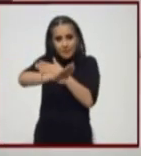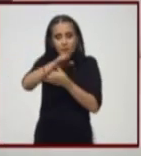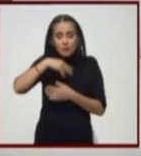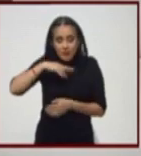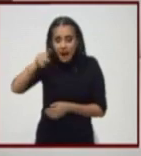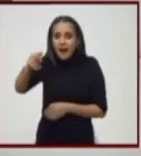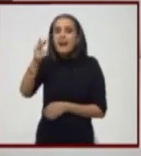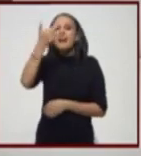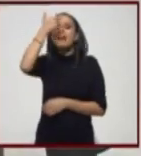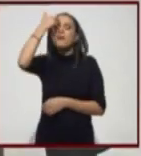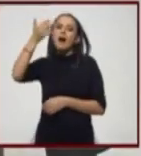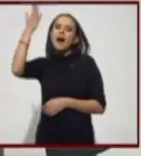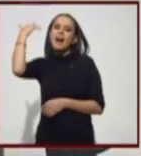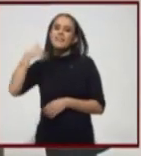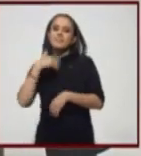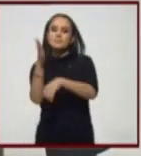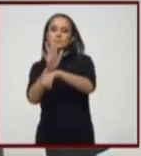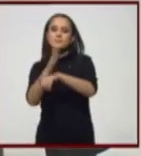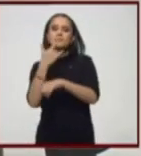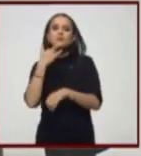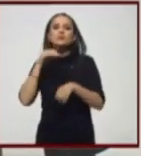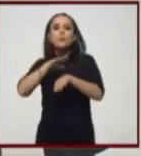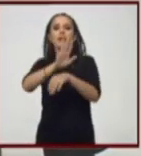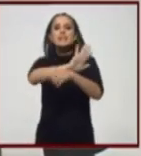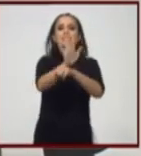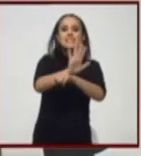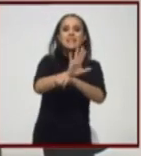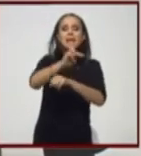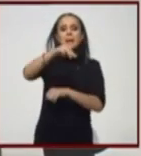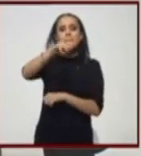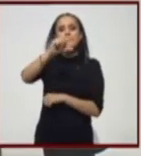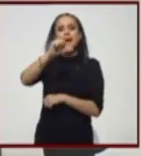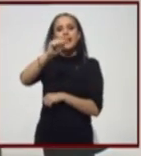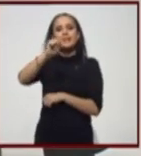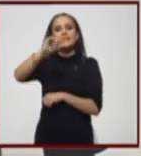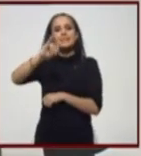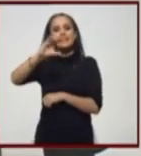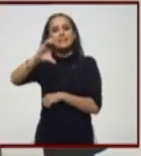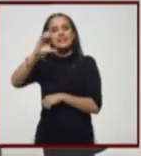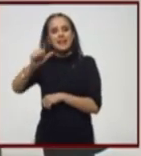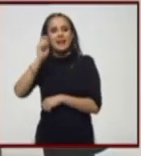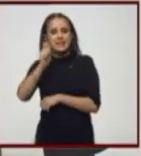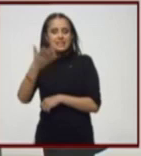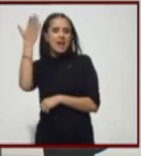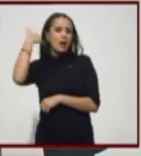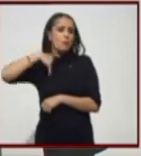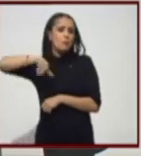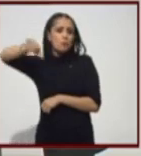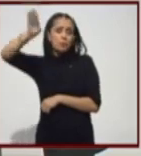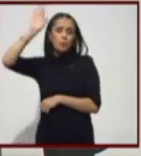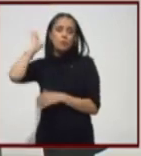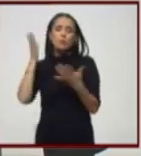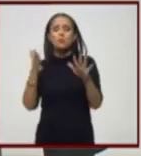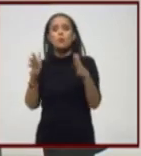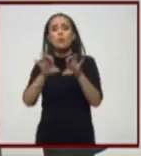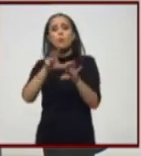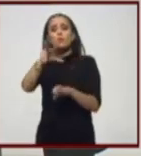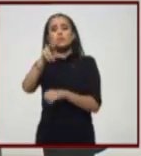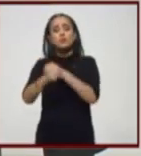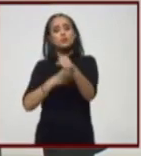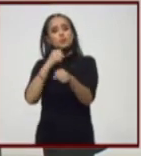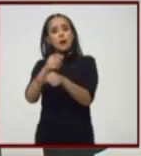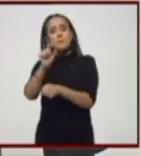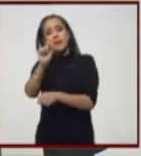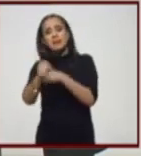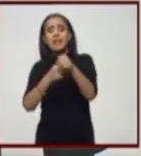maravillosa que hicimos sobre cine que se llamaba cinemática en donde cuando te acuerdas ahí hace unos 18 años